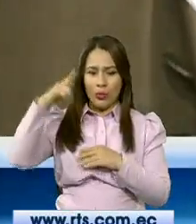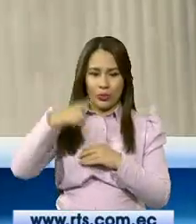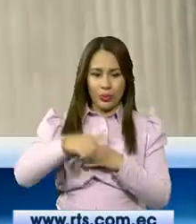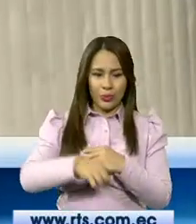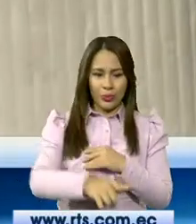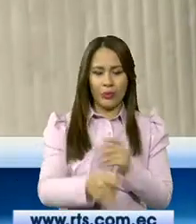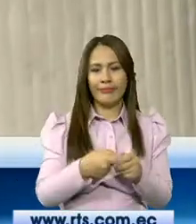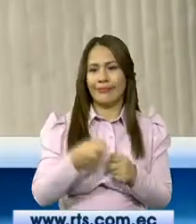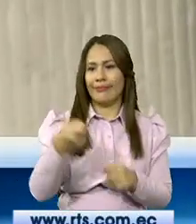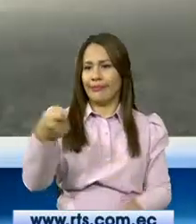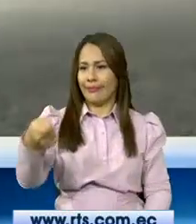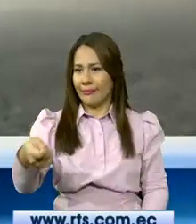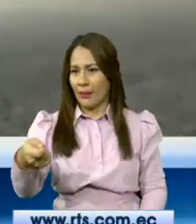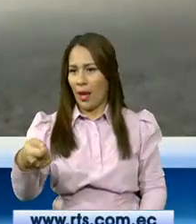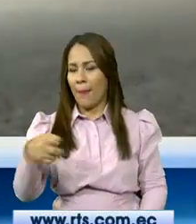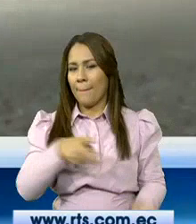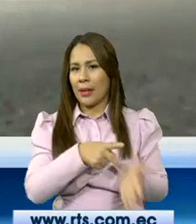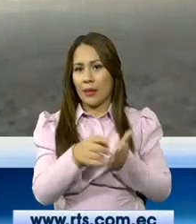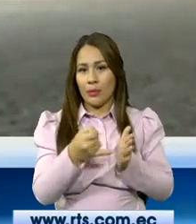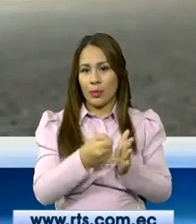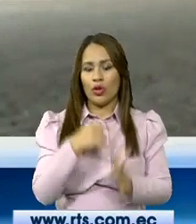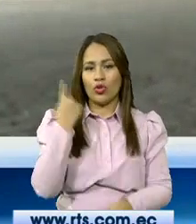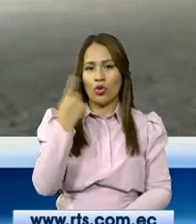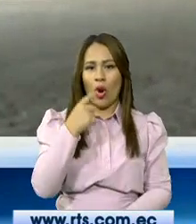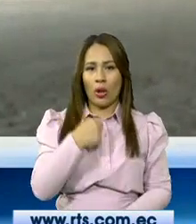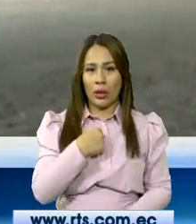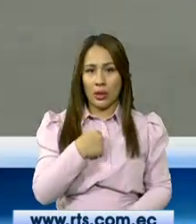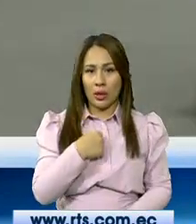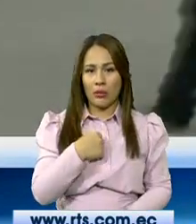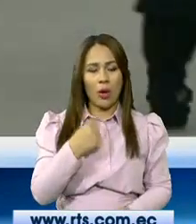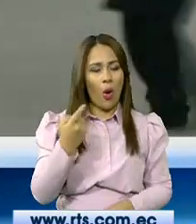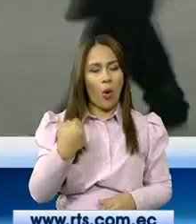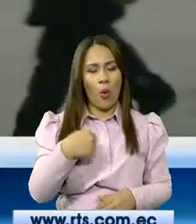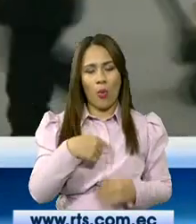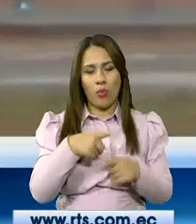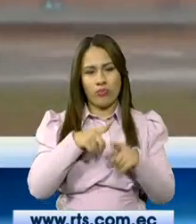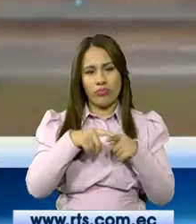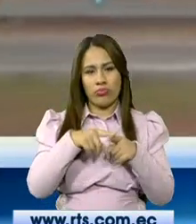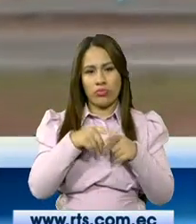Ecuador. Para mayor información, usted puede visitar la página